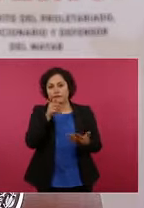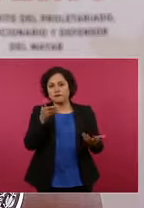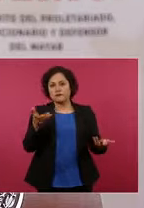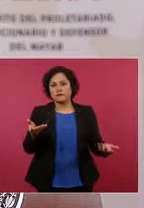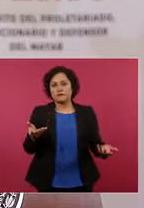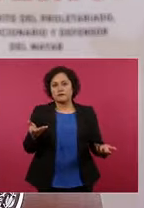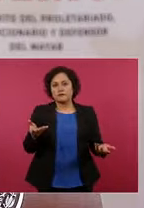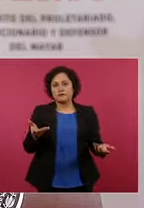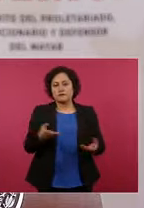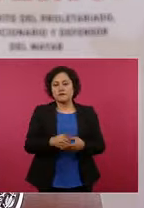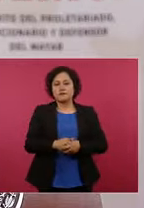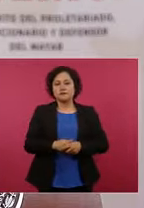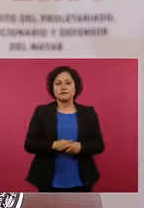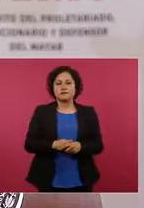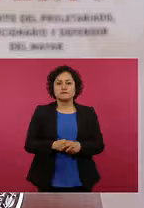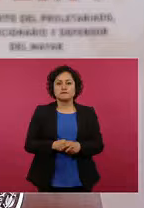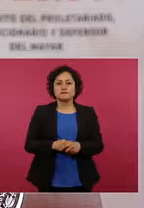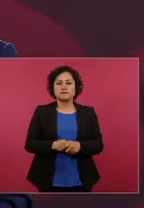Silencio.